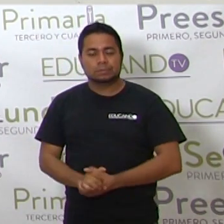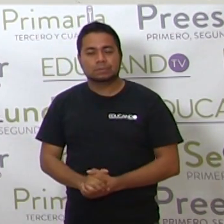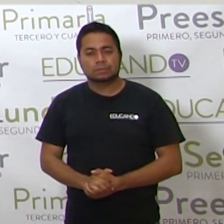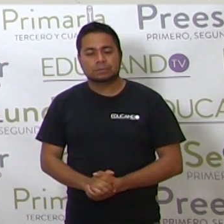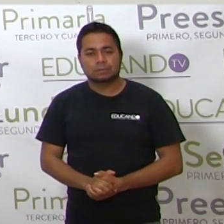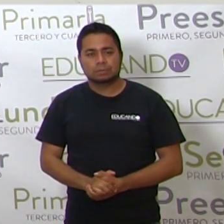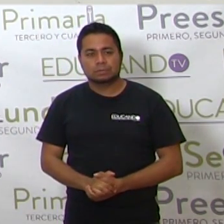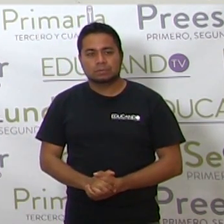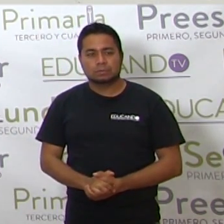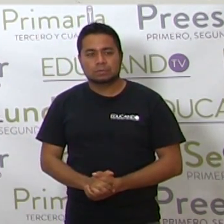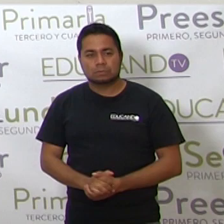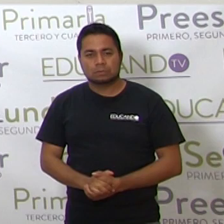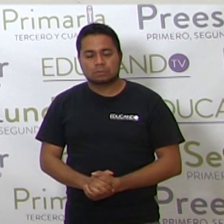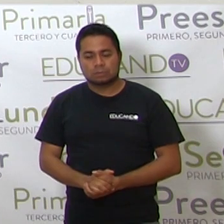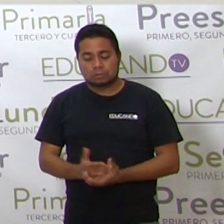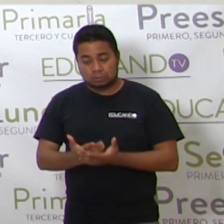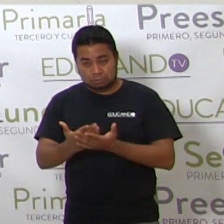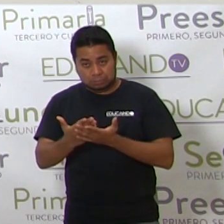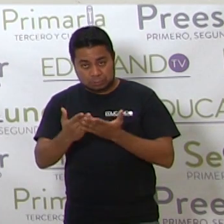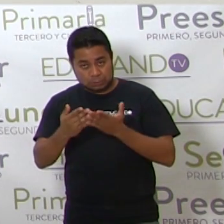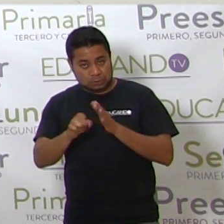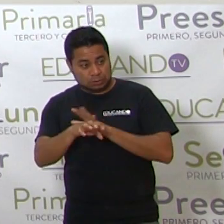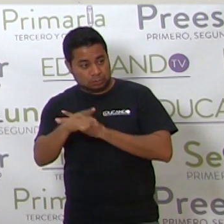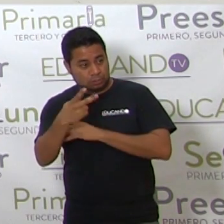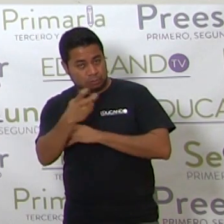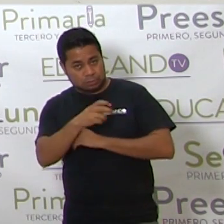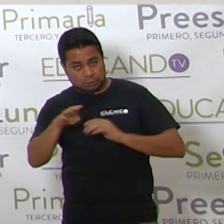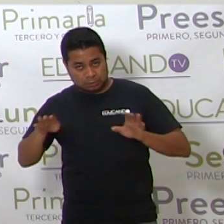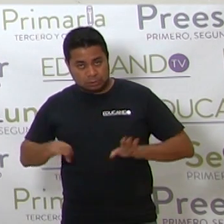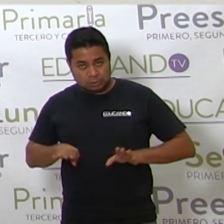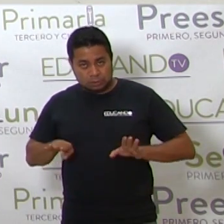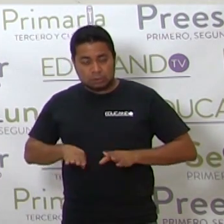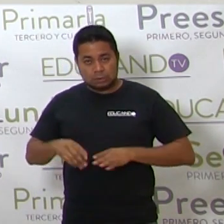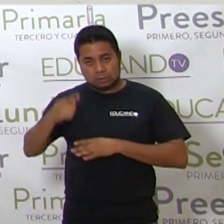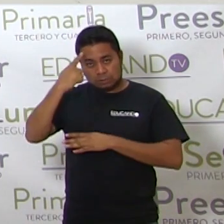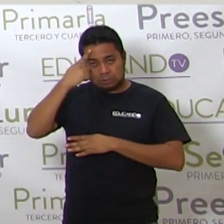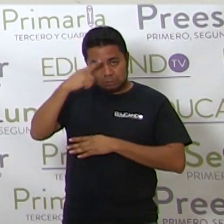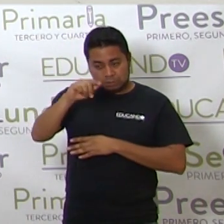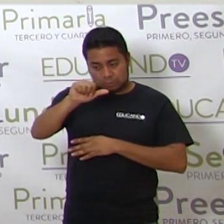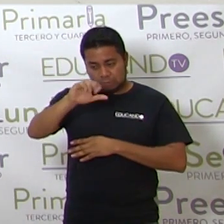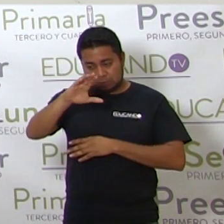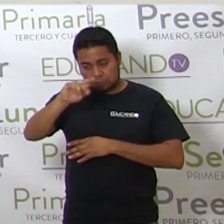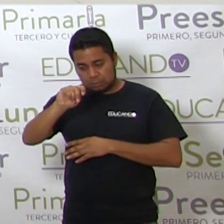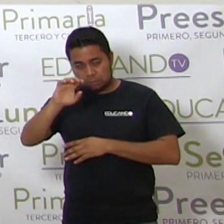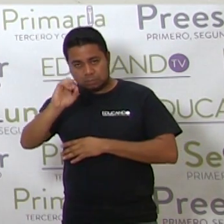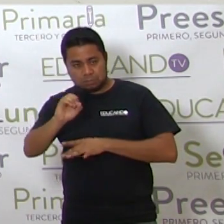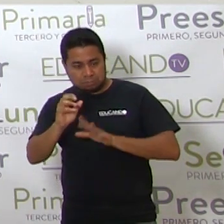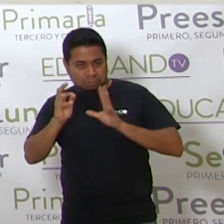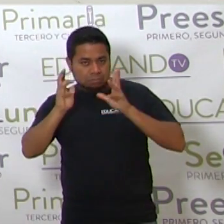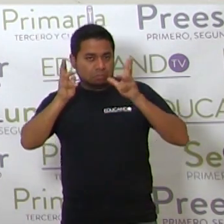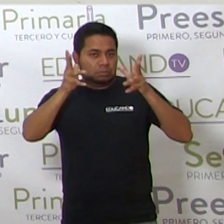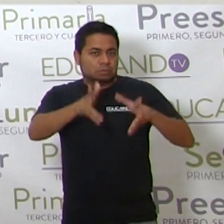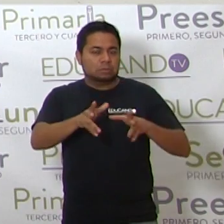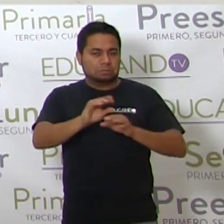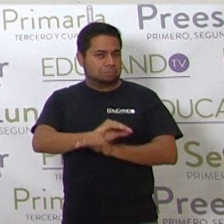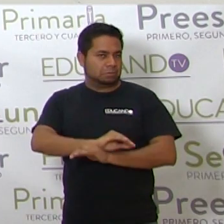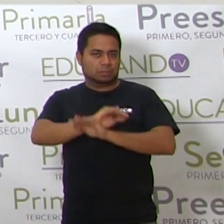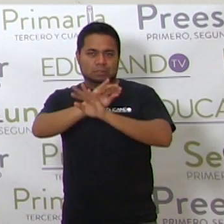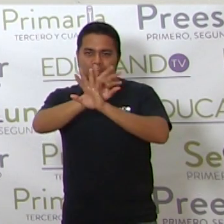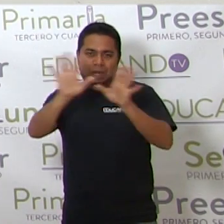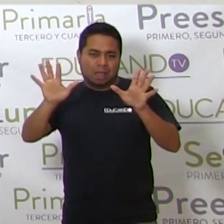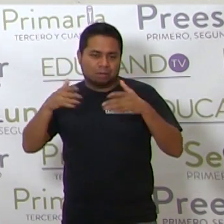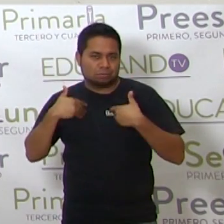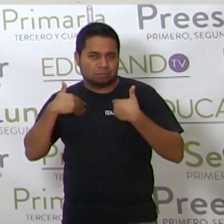la parte o la característica de los episodios y los actos que da de una forma clara